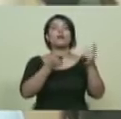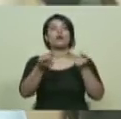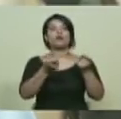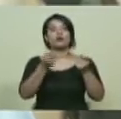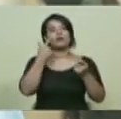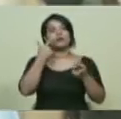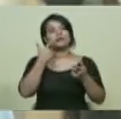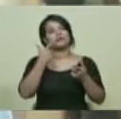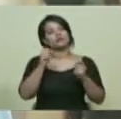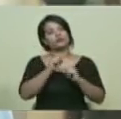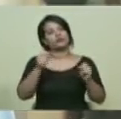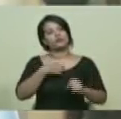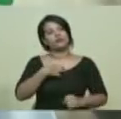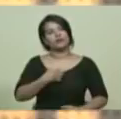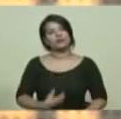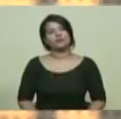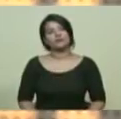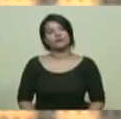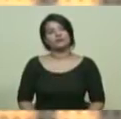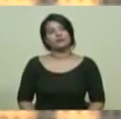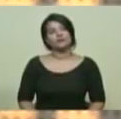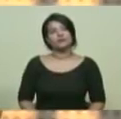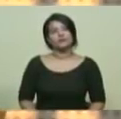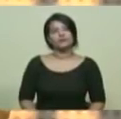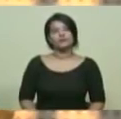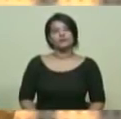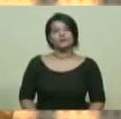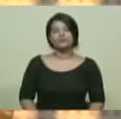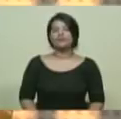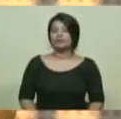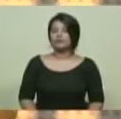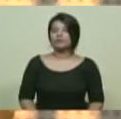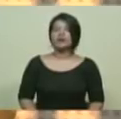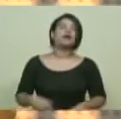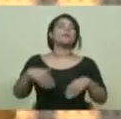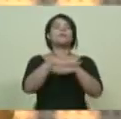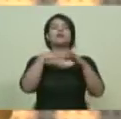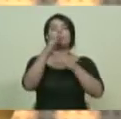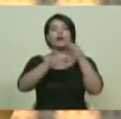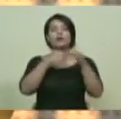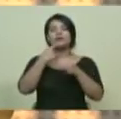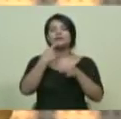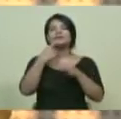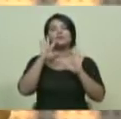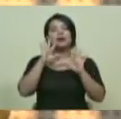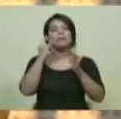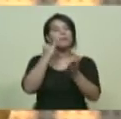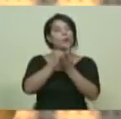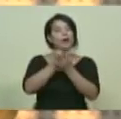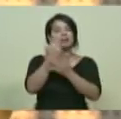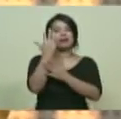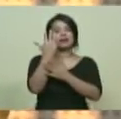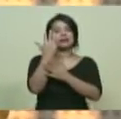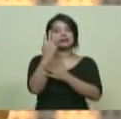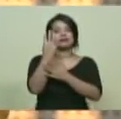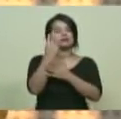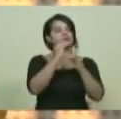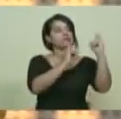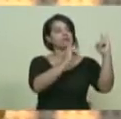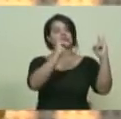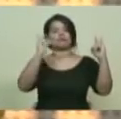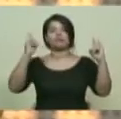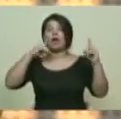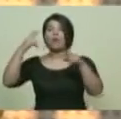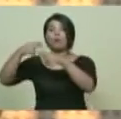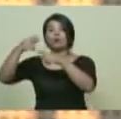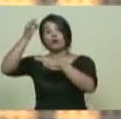llega ahí la tercera, vamos a tener serios problemas. El ministro indicó que harán pruebas con tres transformadores que serán trasladados desde Puerto